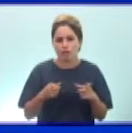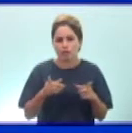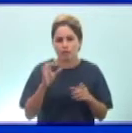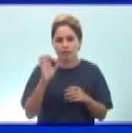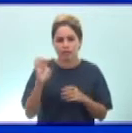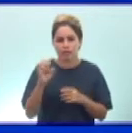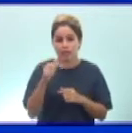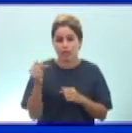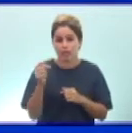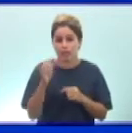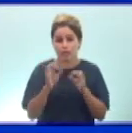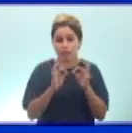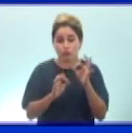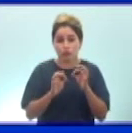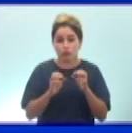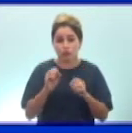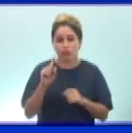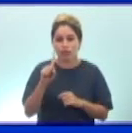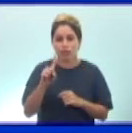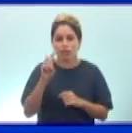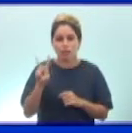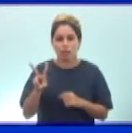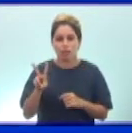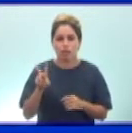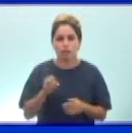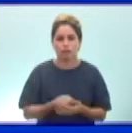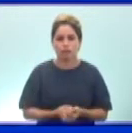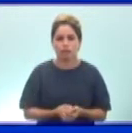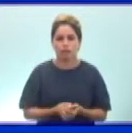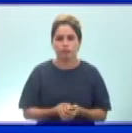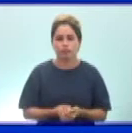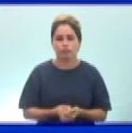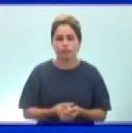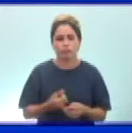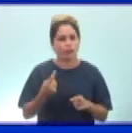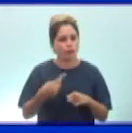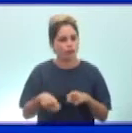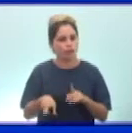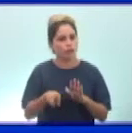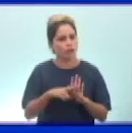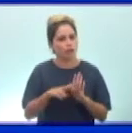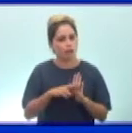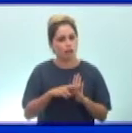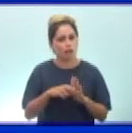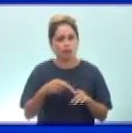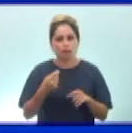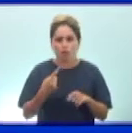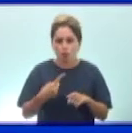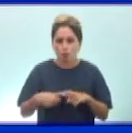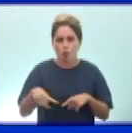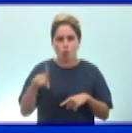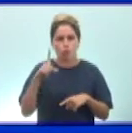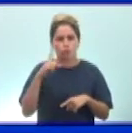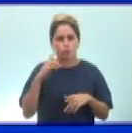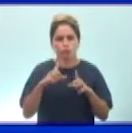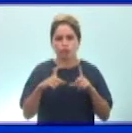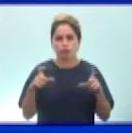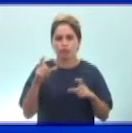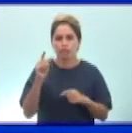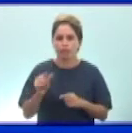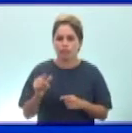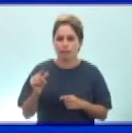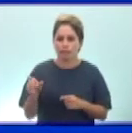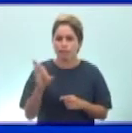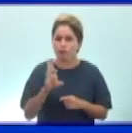atómico es de 2. También debemos tener en cuenta la regla de Hund, que también fue planteada por un científico físico,